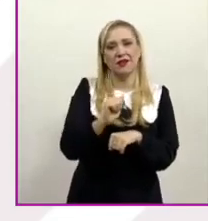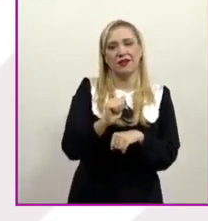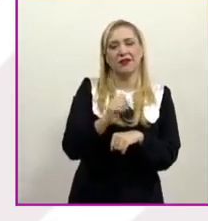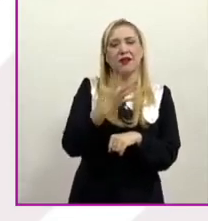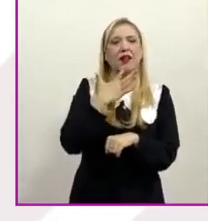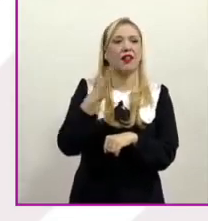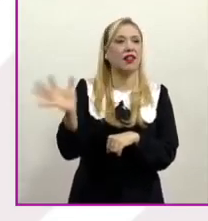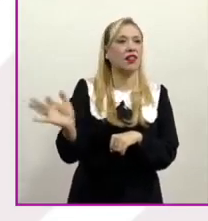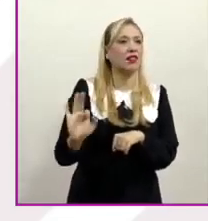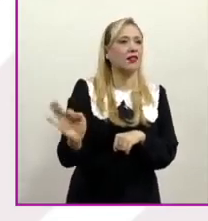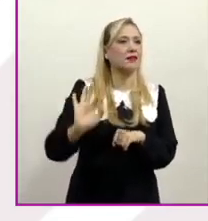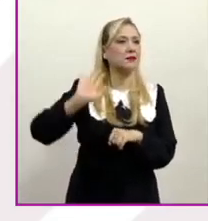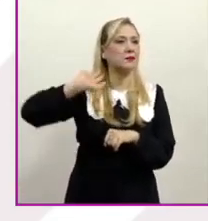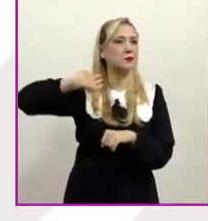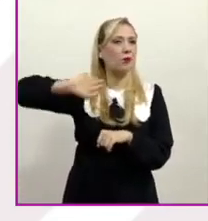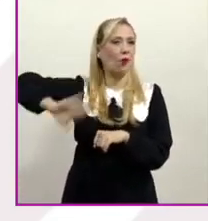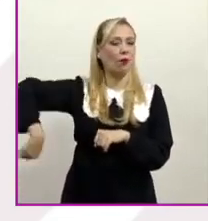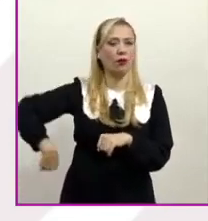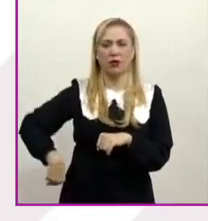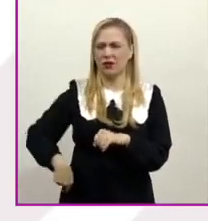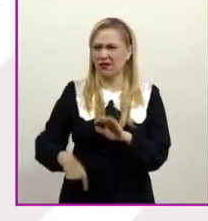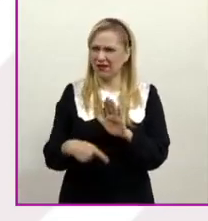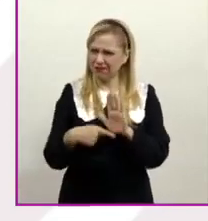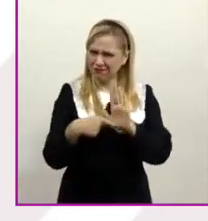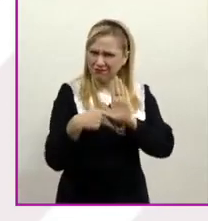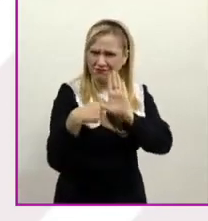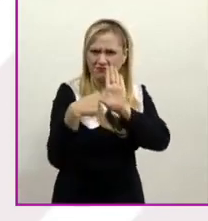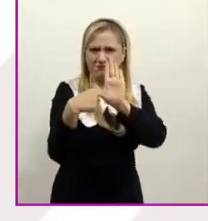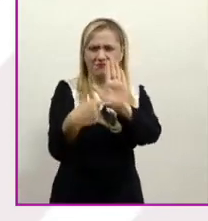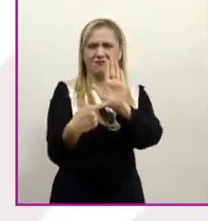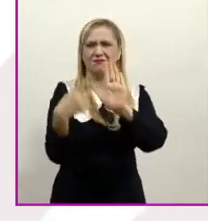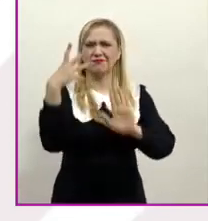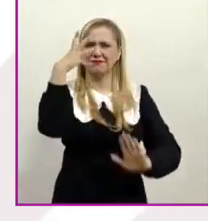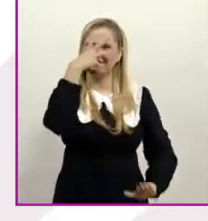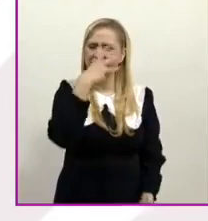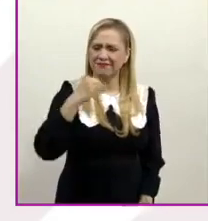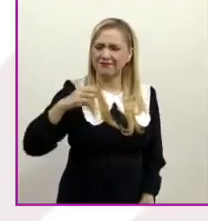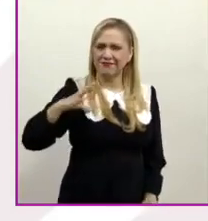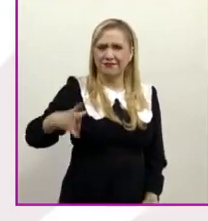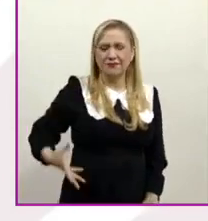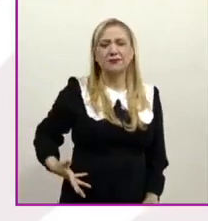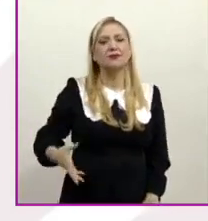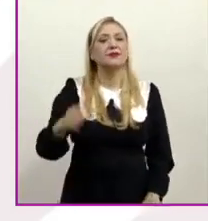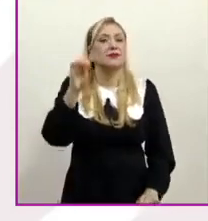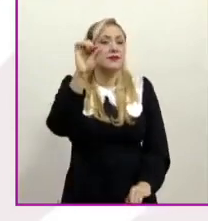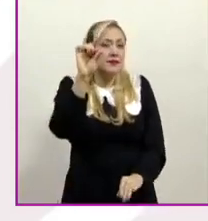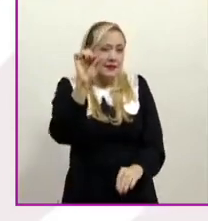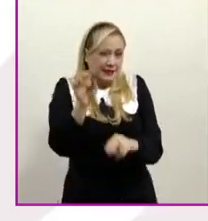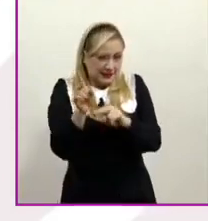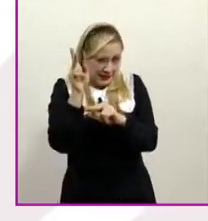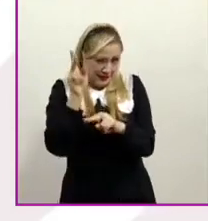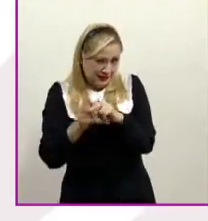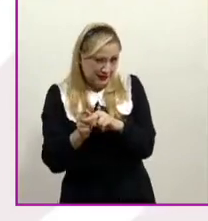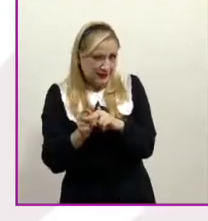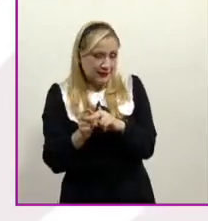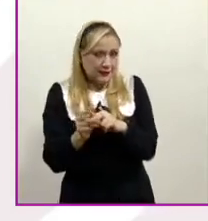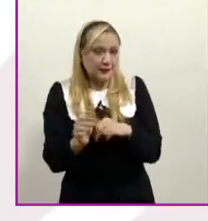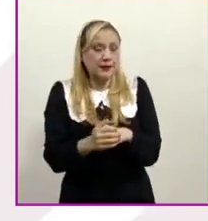aquello que ustedes están buscando justo visibilizar y hacer patente y evidente. Oigan, tenemos que hacer una